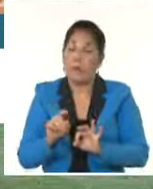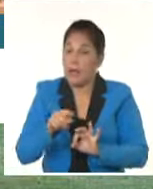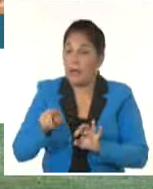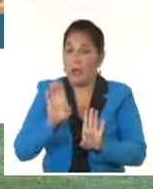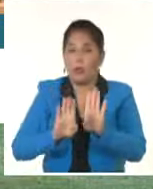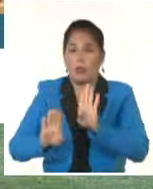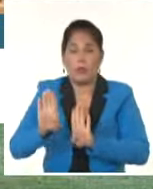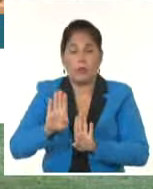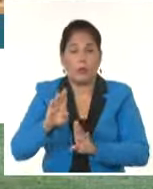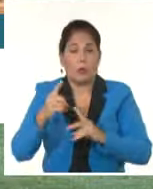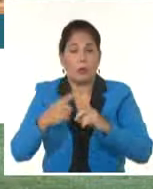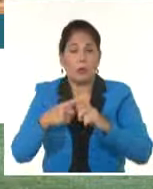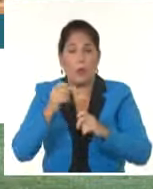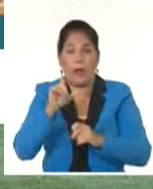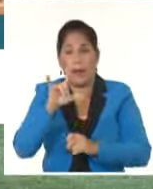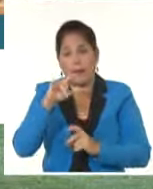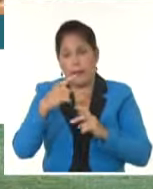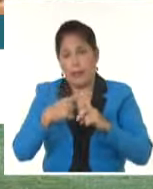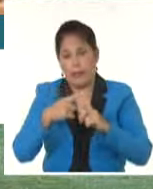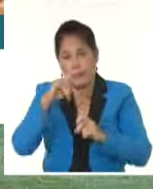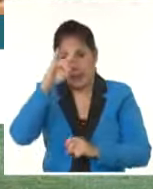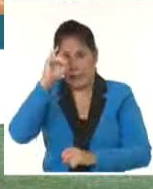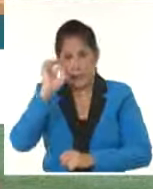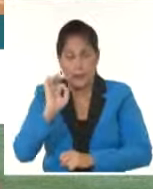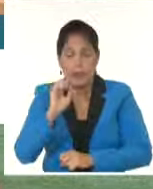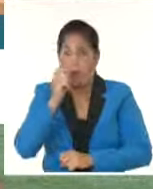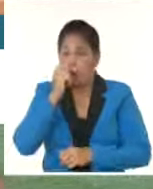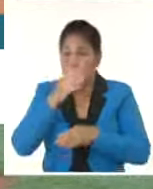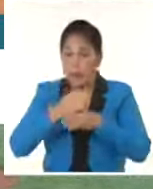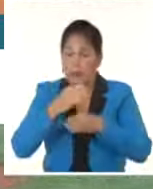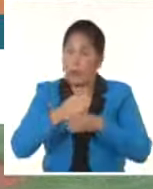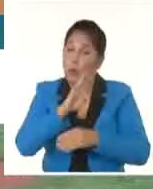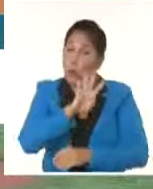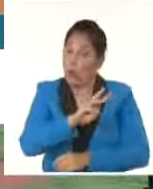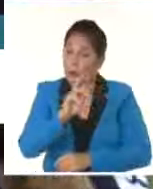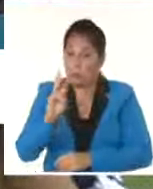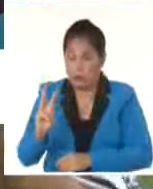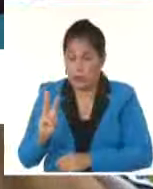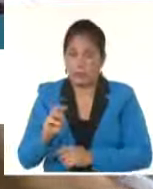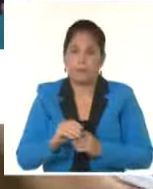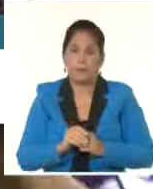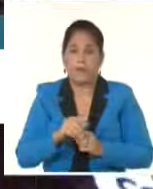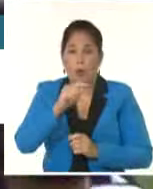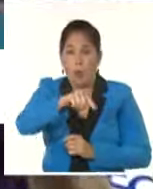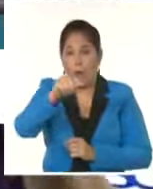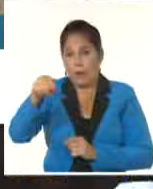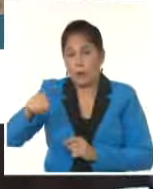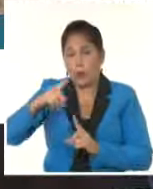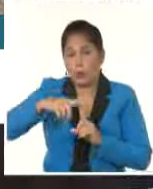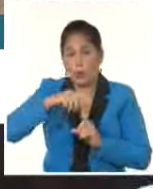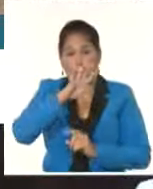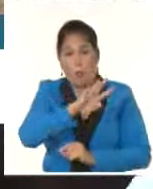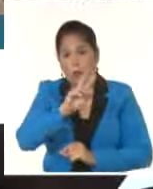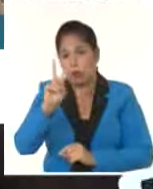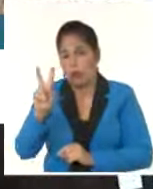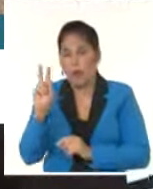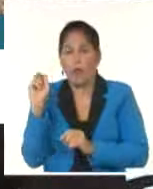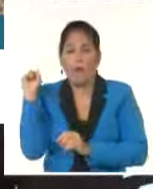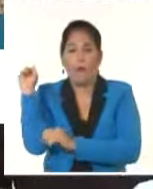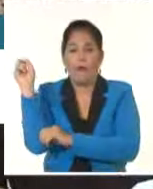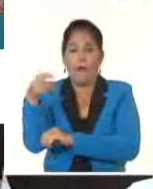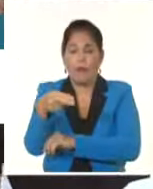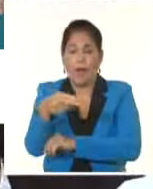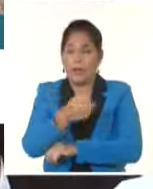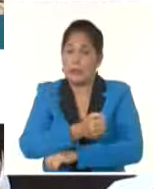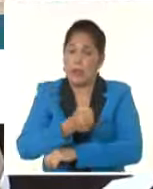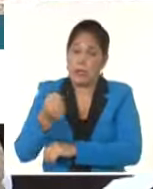sobresalieron Joel Quijiver y Rafael Viñales. El santiaguero se fue de 4-3, un cuadrangular, y el tunero de 4-2 con un fly de sacrificio. El